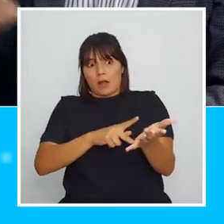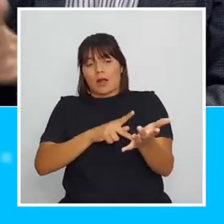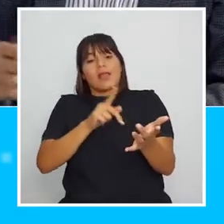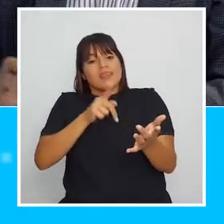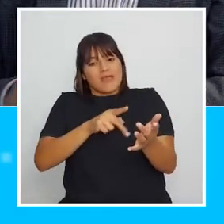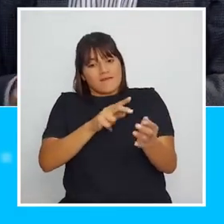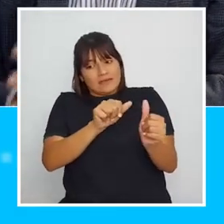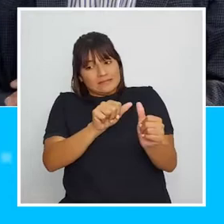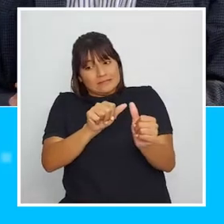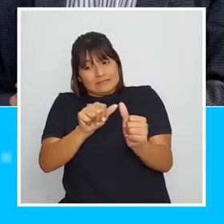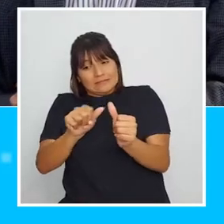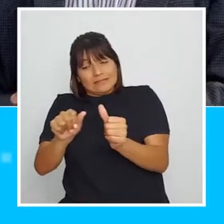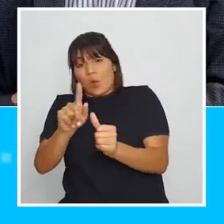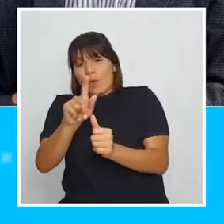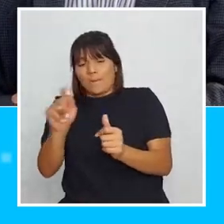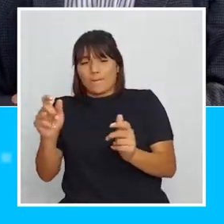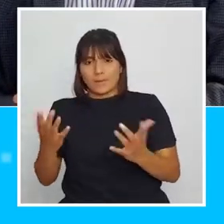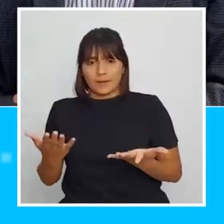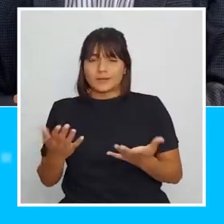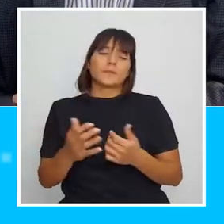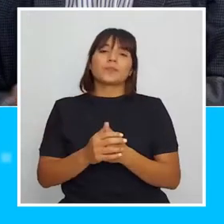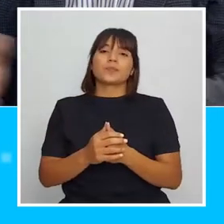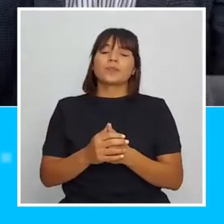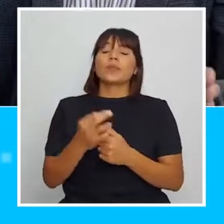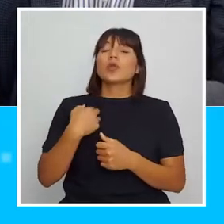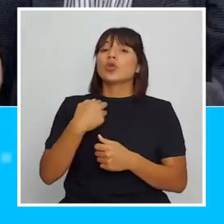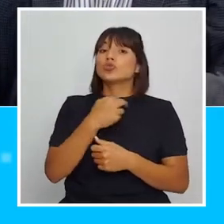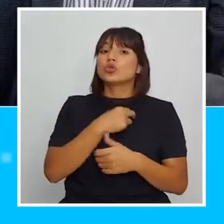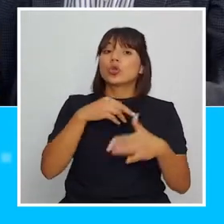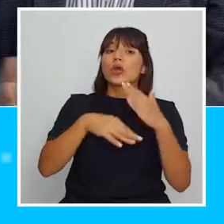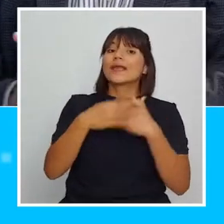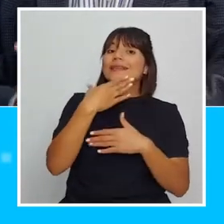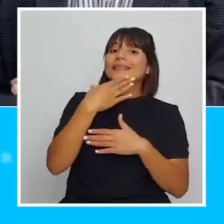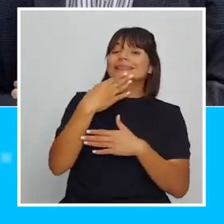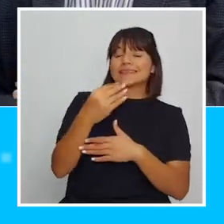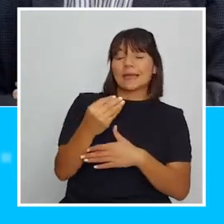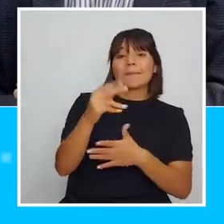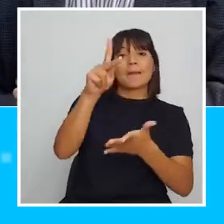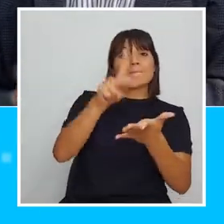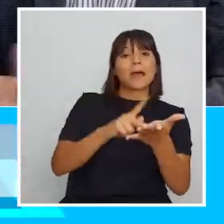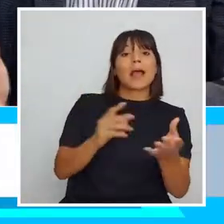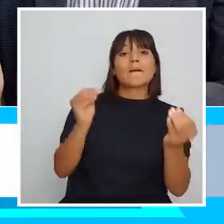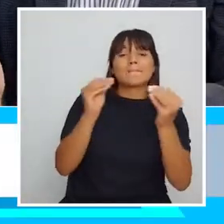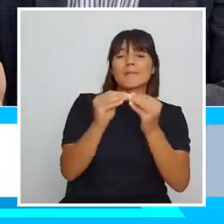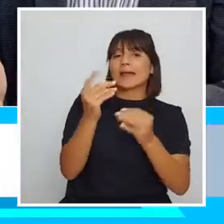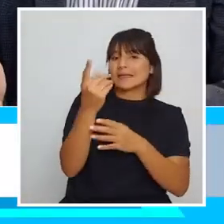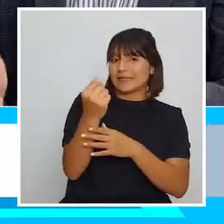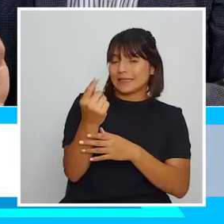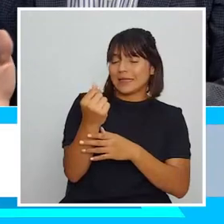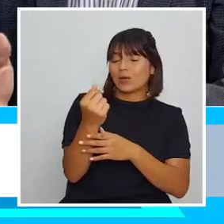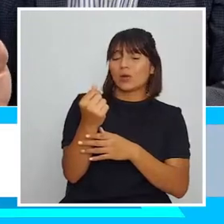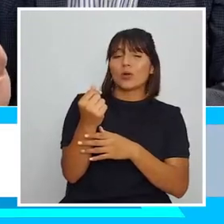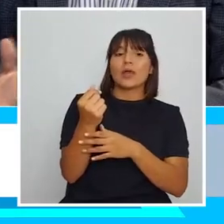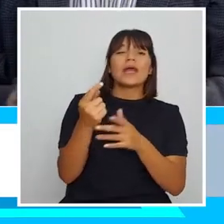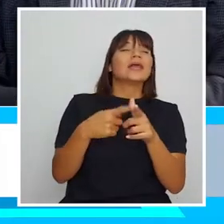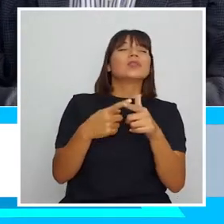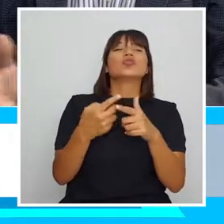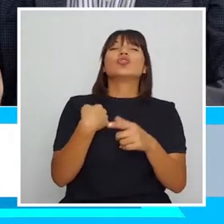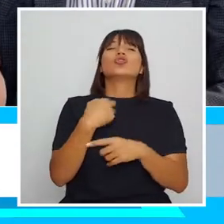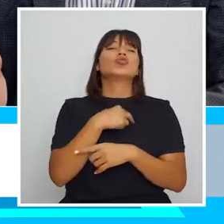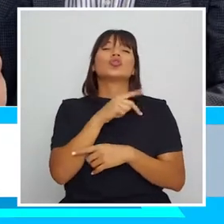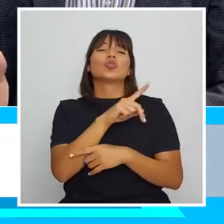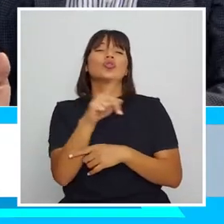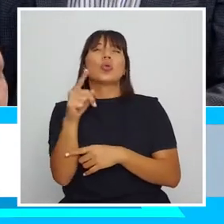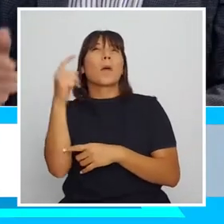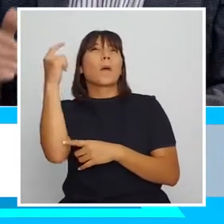en el caso nuestro, que en diciembre recibimos más plata de lo normal, uno debiera no limitarse a pensar solo en